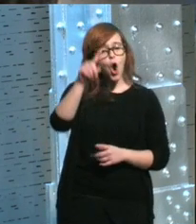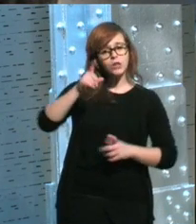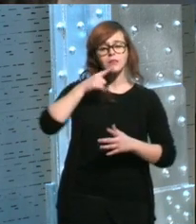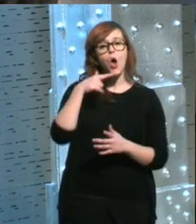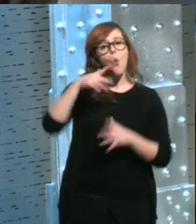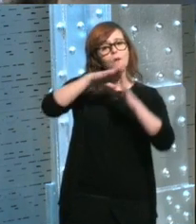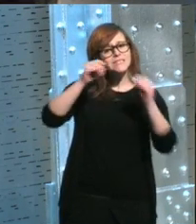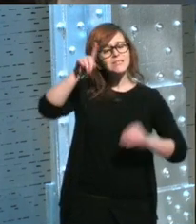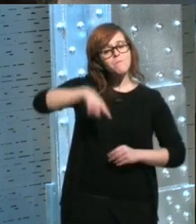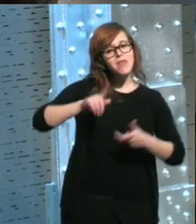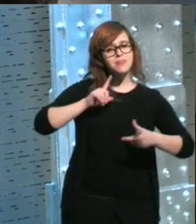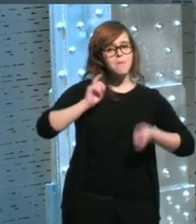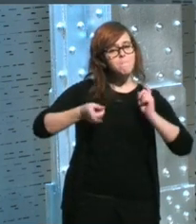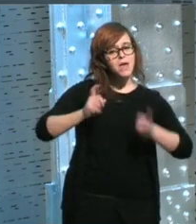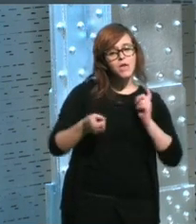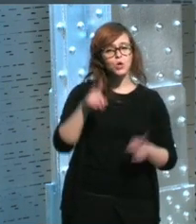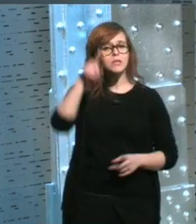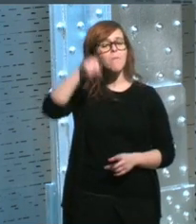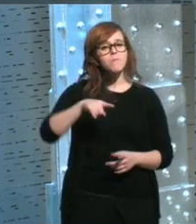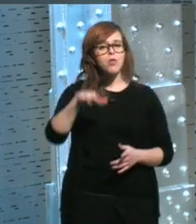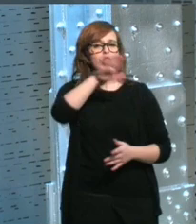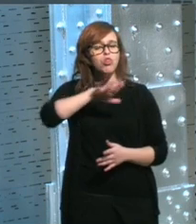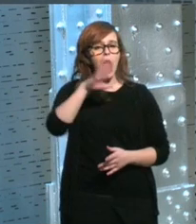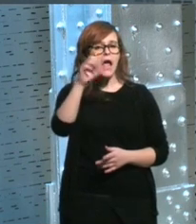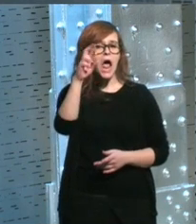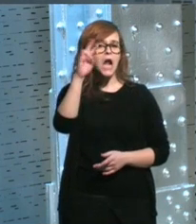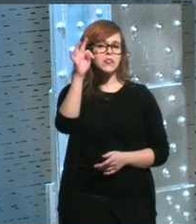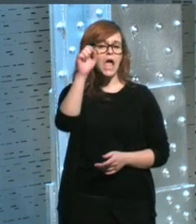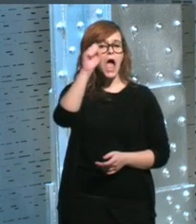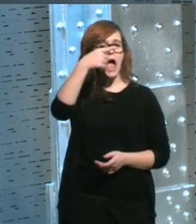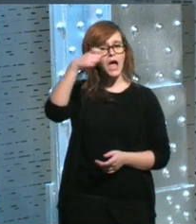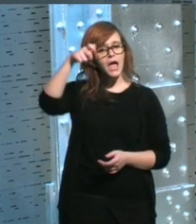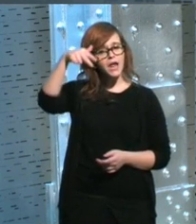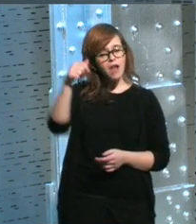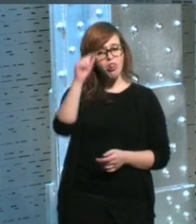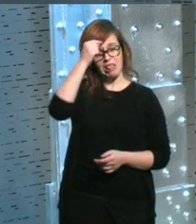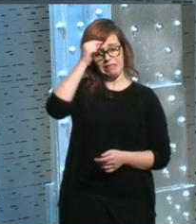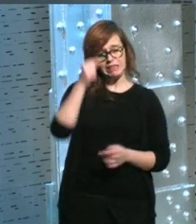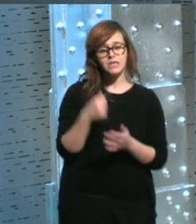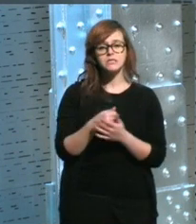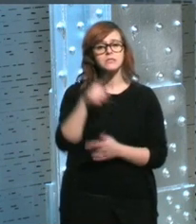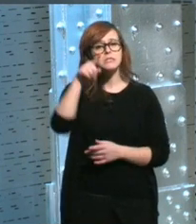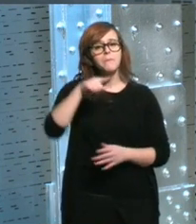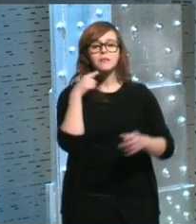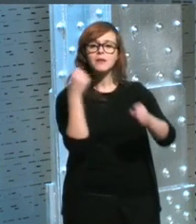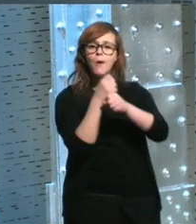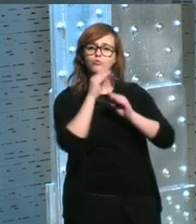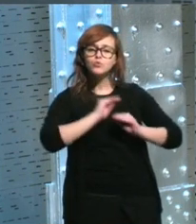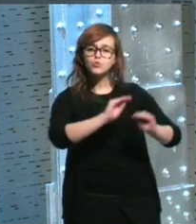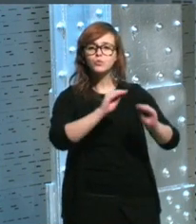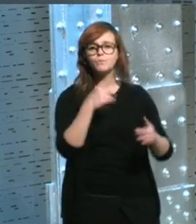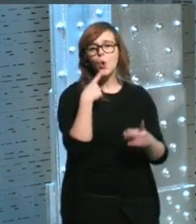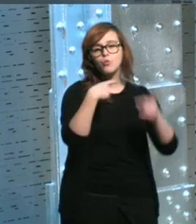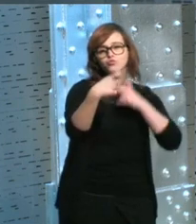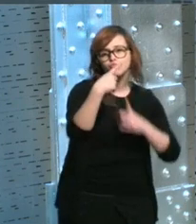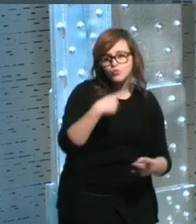Fundación para un Nuevo Periodismo Iberoamericano en Cartagena de Indias. Imparte conferencias y realiza labores de consultoría sobre periodismo y nuevos medios